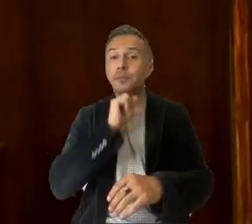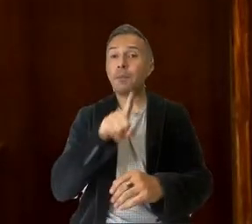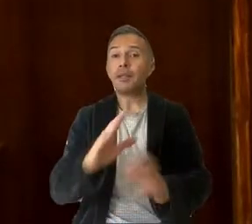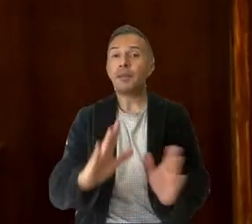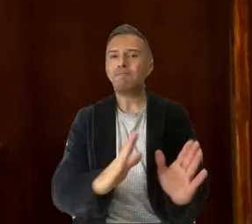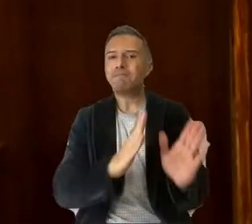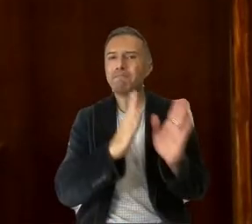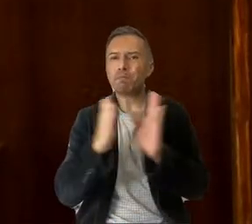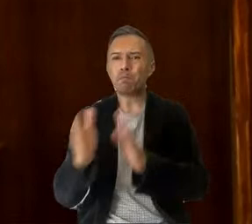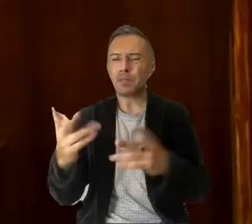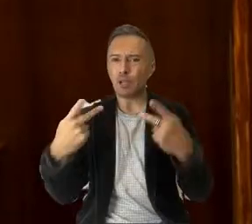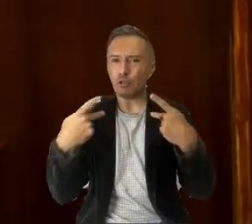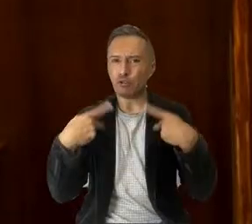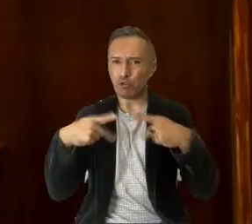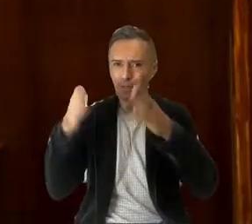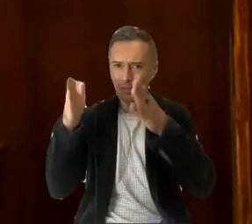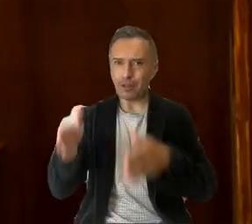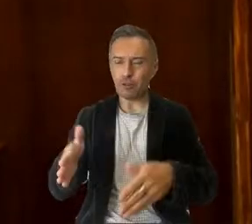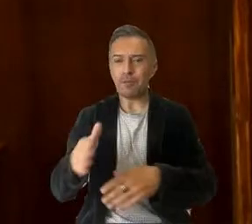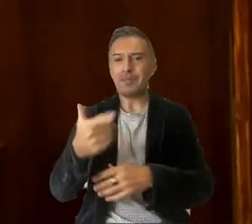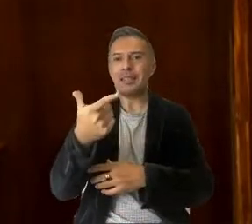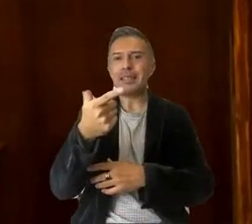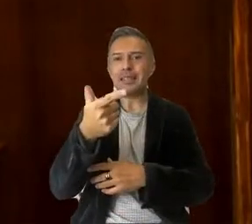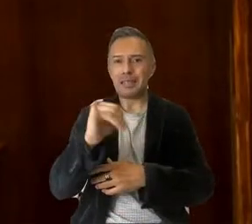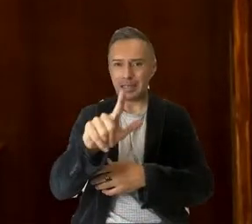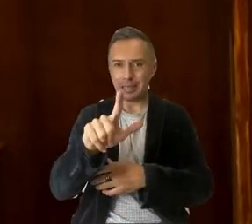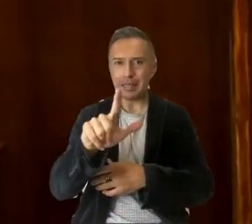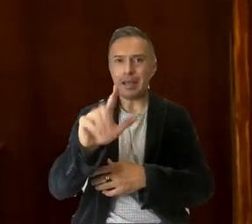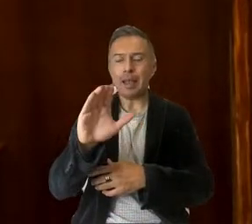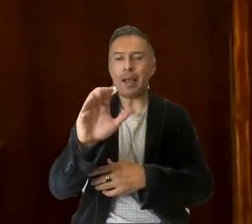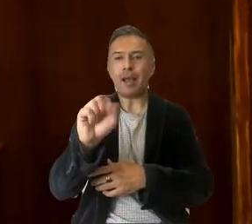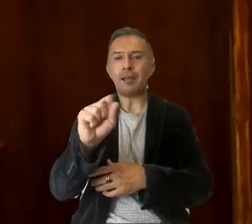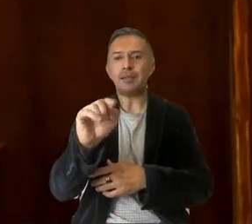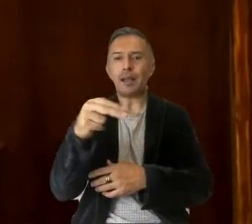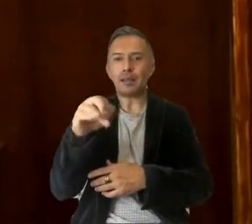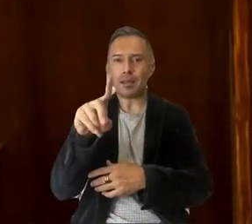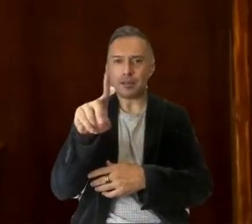Al ciudadano Gil Berriozábal Castañeda.